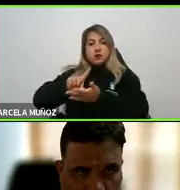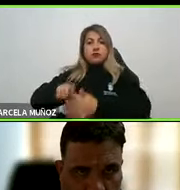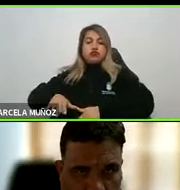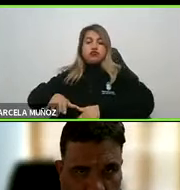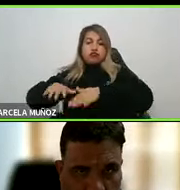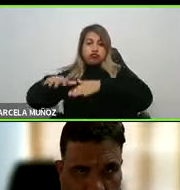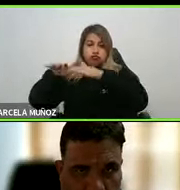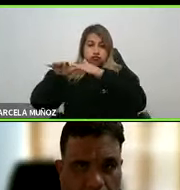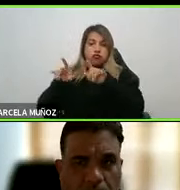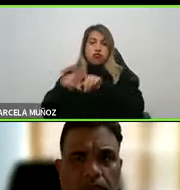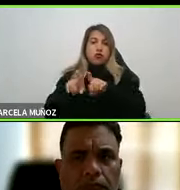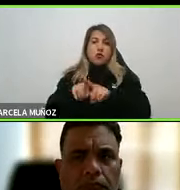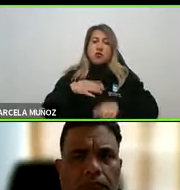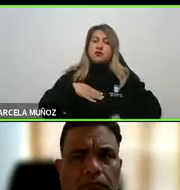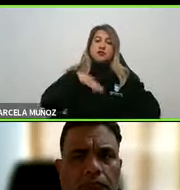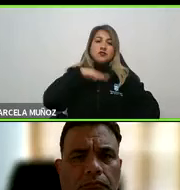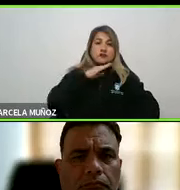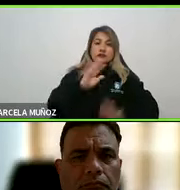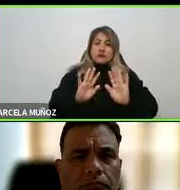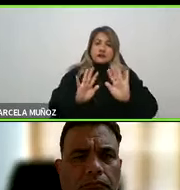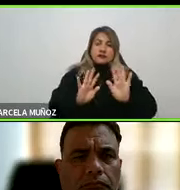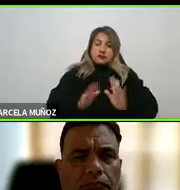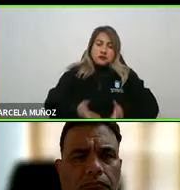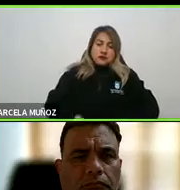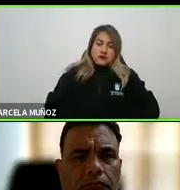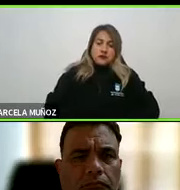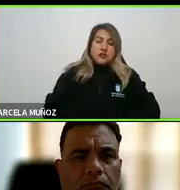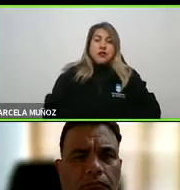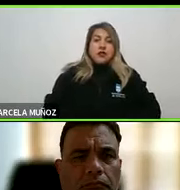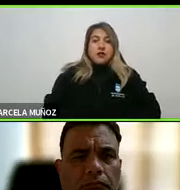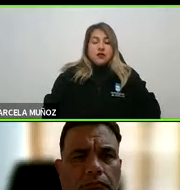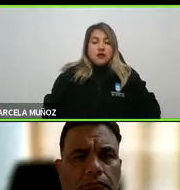aún así no dábamos abasto. Pero